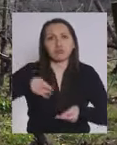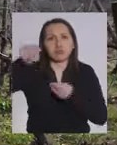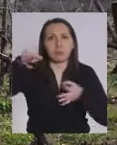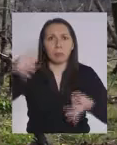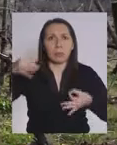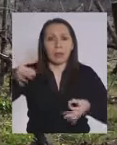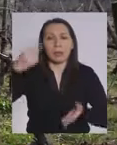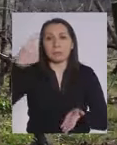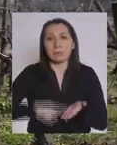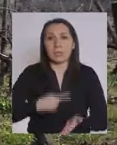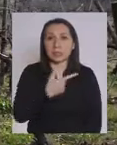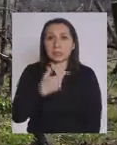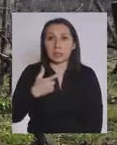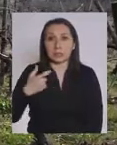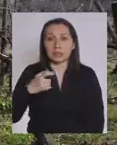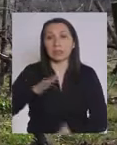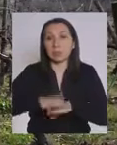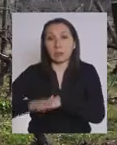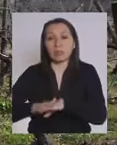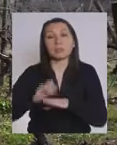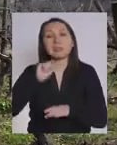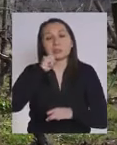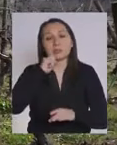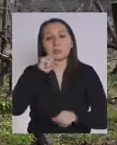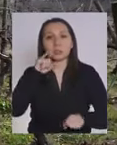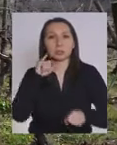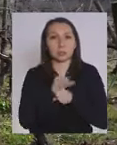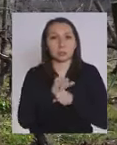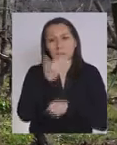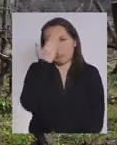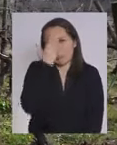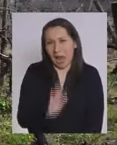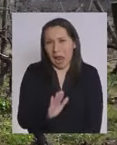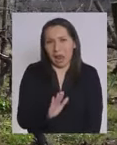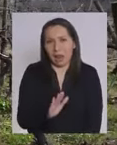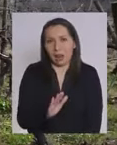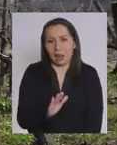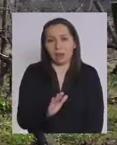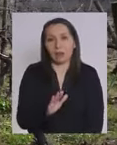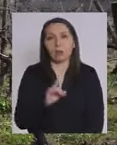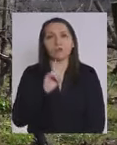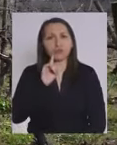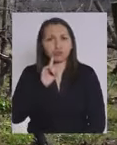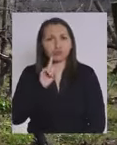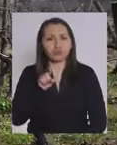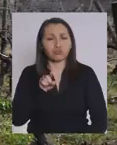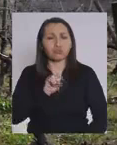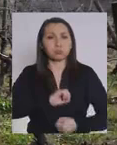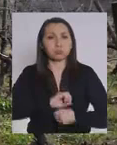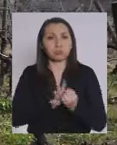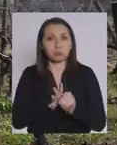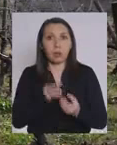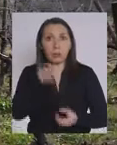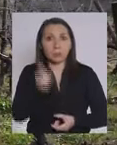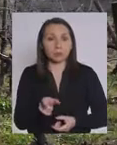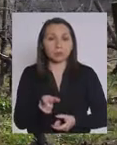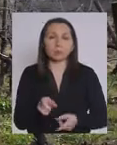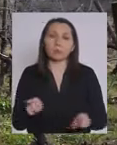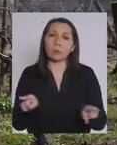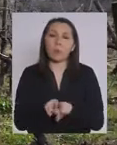mil 700 permisos hayan sido usados mal usados teniendo coronavirus positivo obviamente